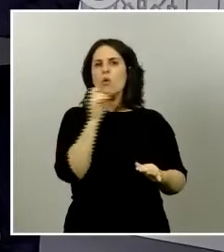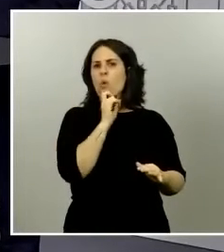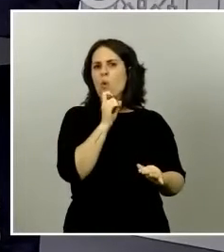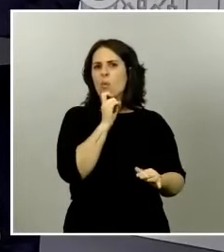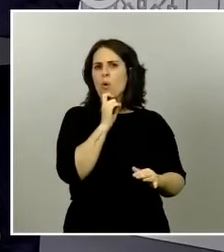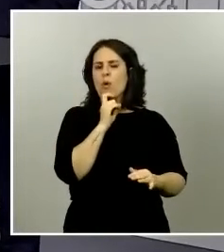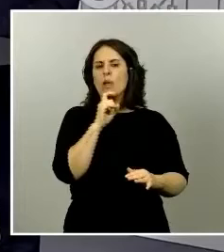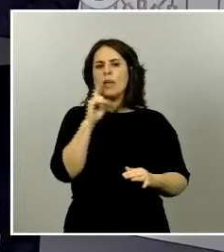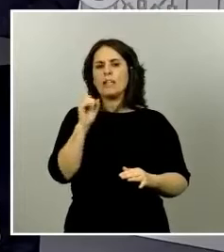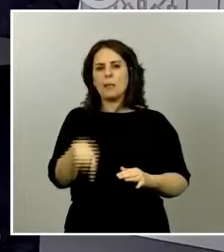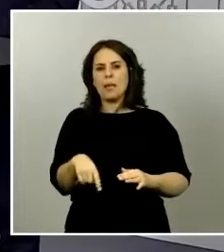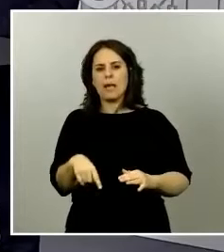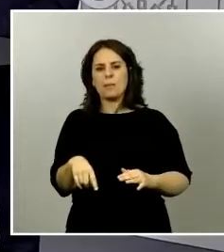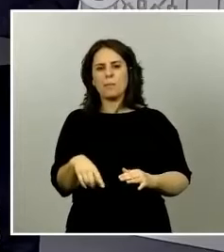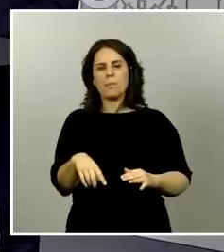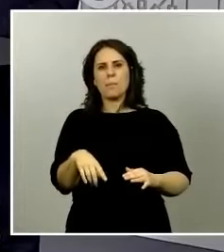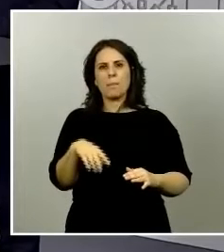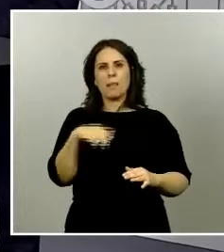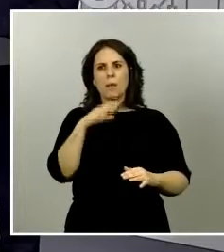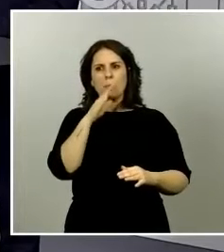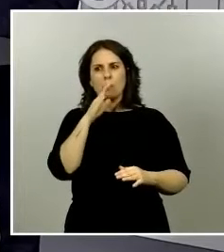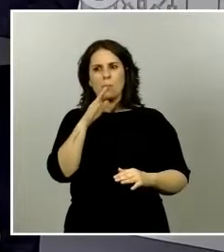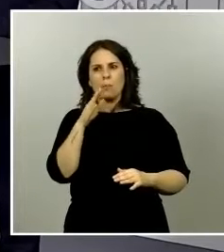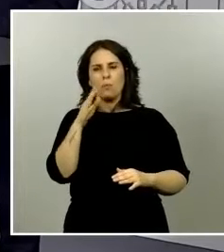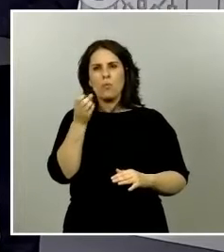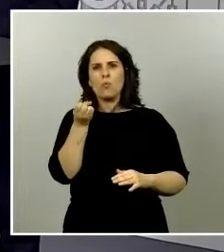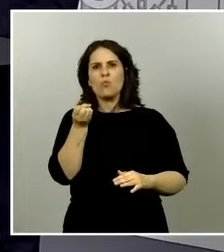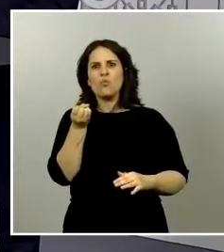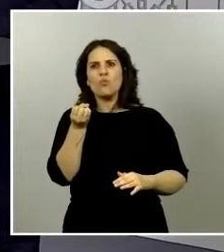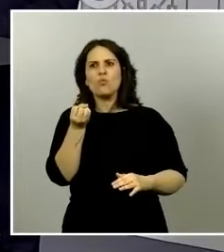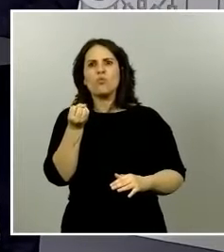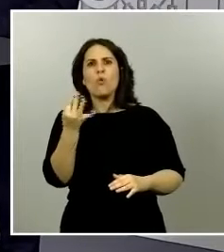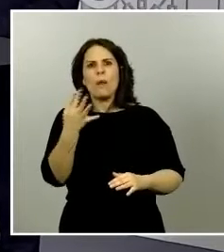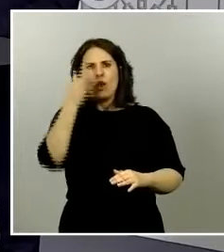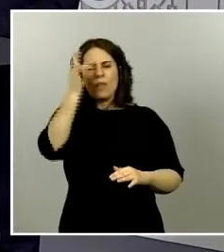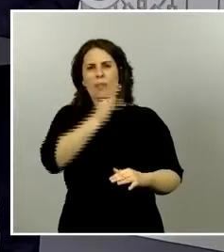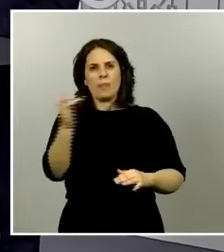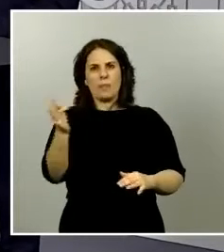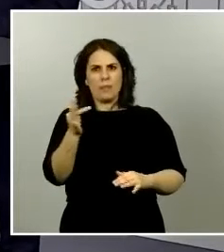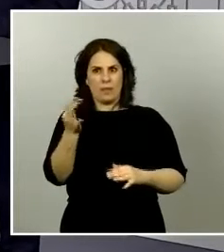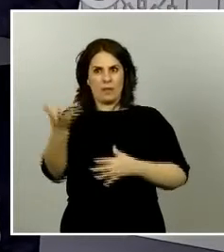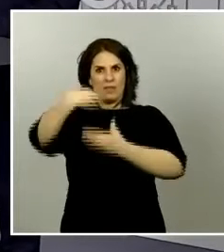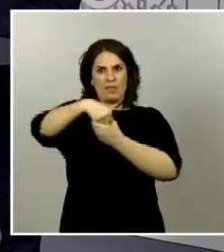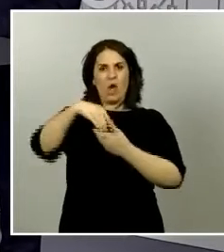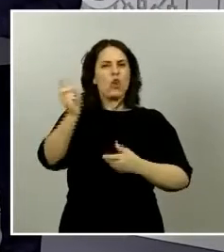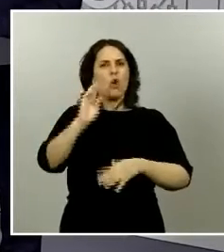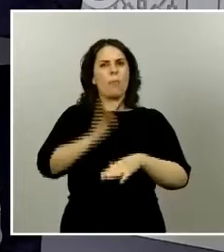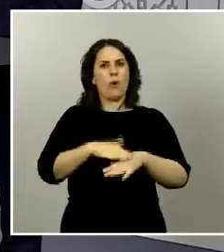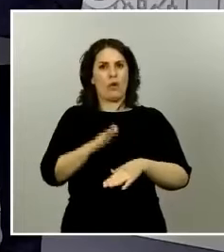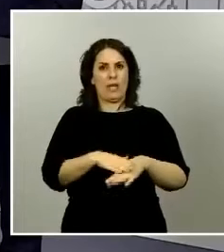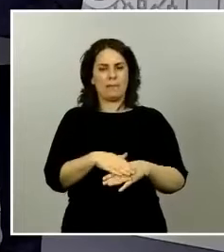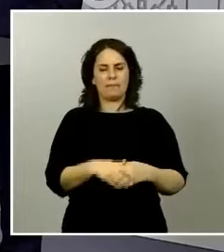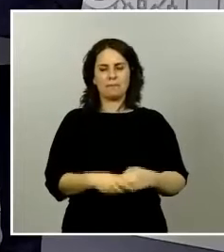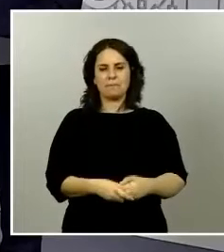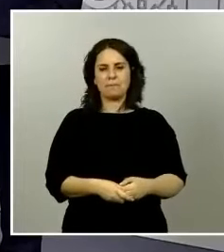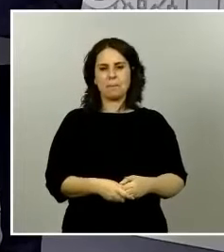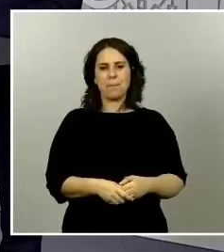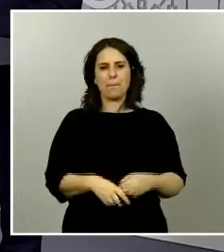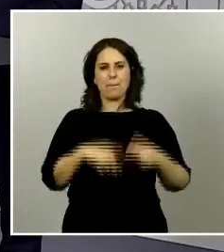así, ¿cuál es el problema que han detectado ustedes por el que aún no es posible que faciliten el número de